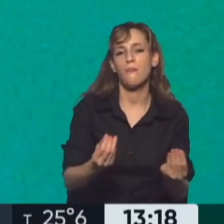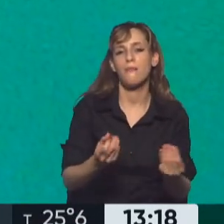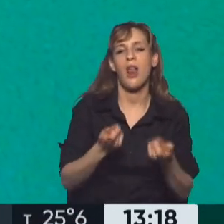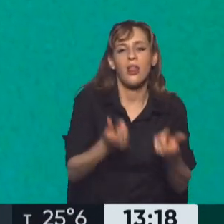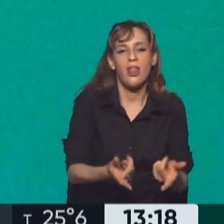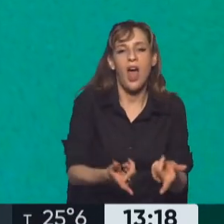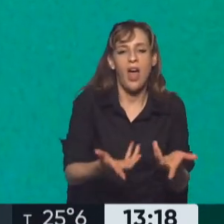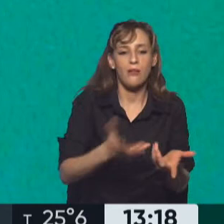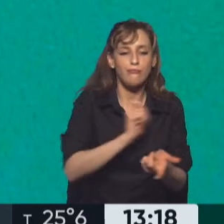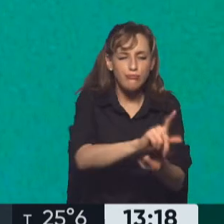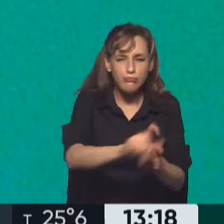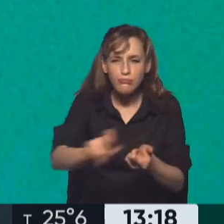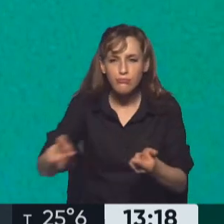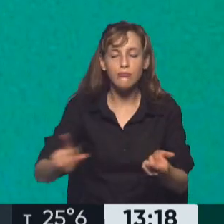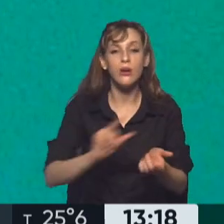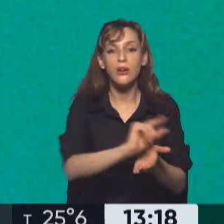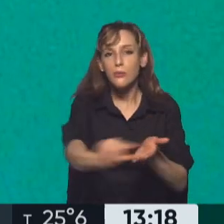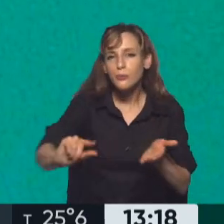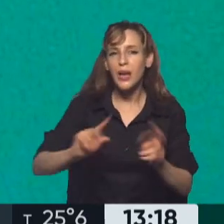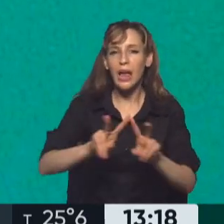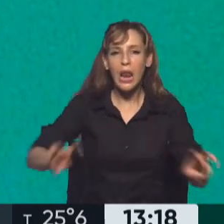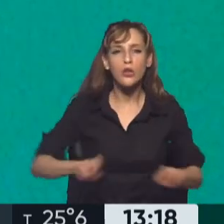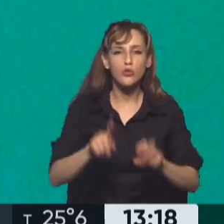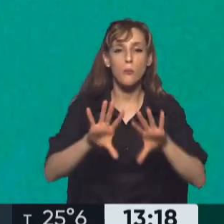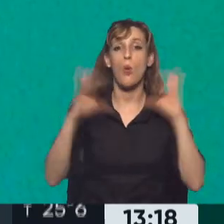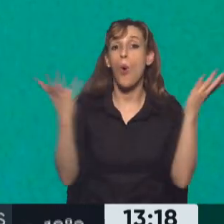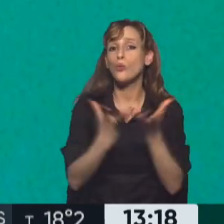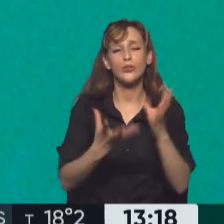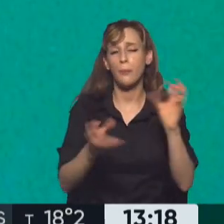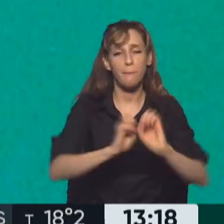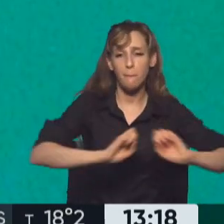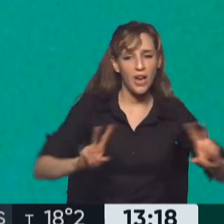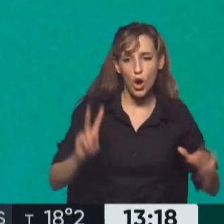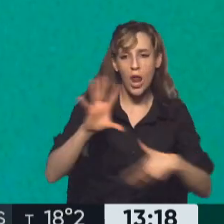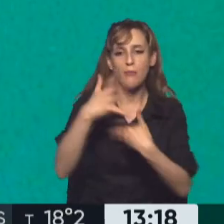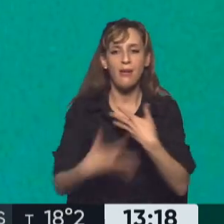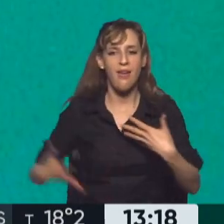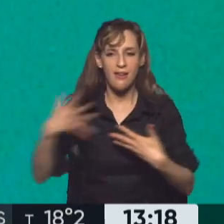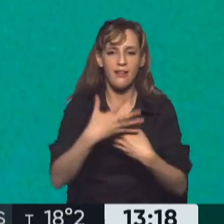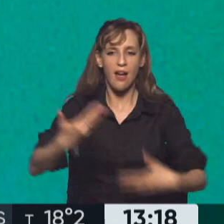niveles de distribución del ingreso que en el mundo están empeorando, en América Latina también, y en